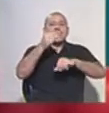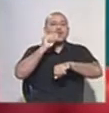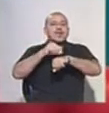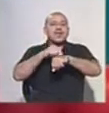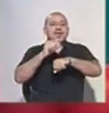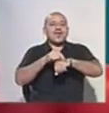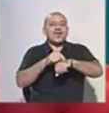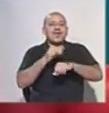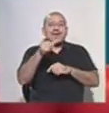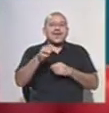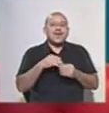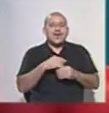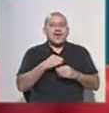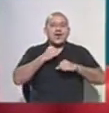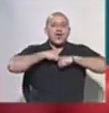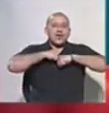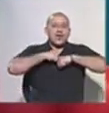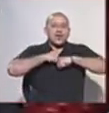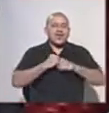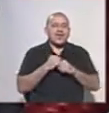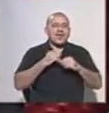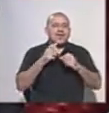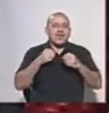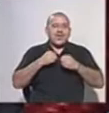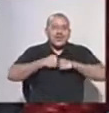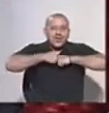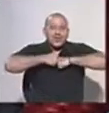gordo, vos para volar vas a tener que carretear hasta Artigas más o menos.